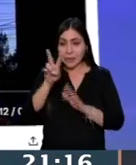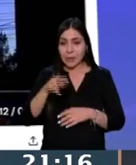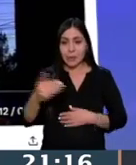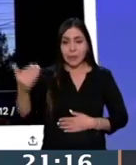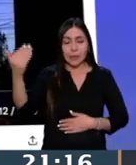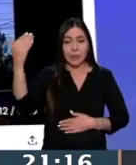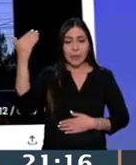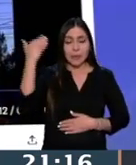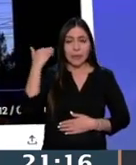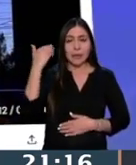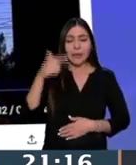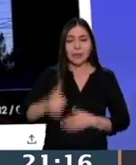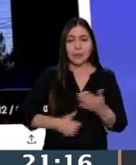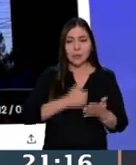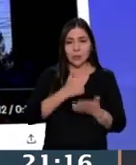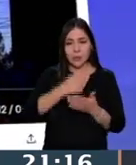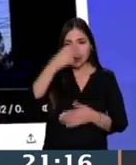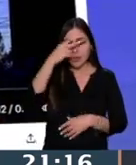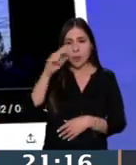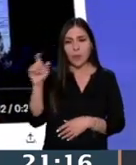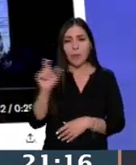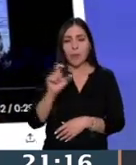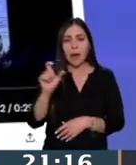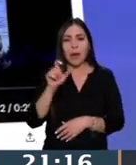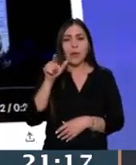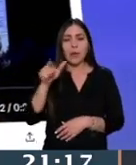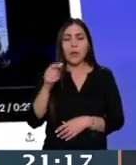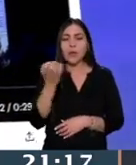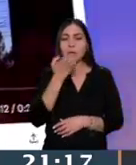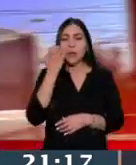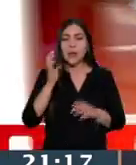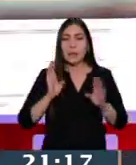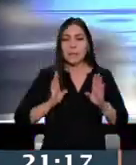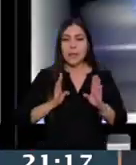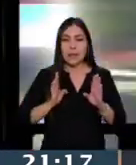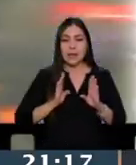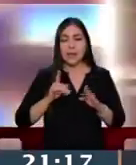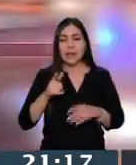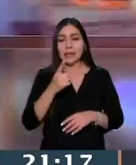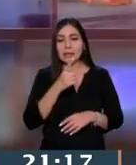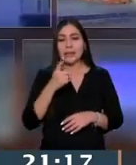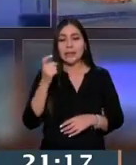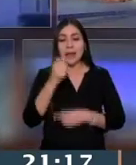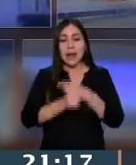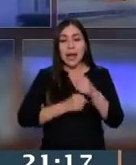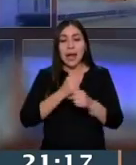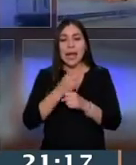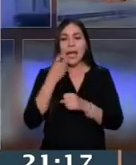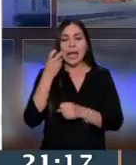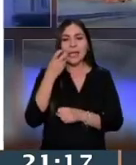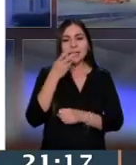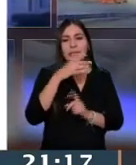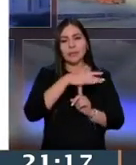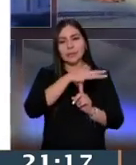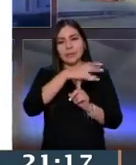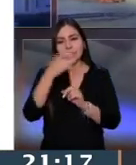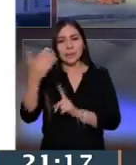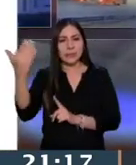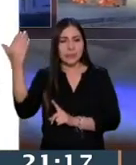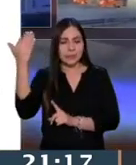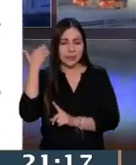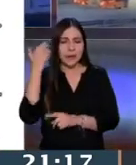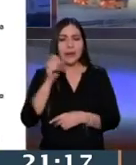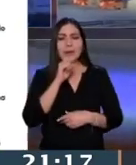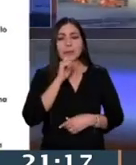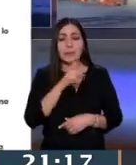los festejos del bicentenario del heroico Colegio Militar. Otro video falso señalaba que distintos grupos armados ingresaron